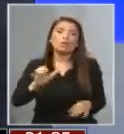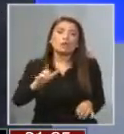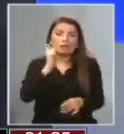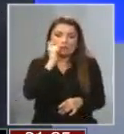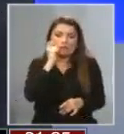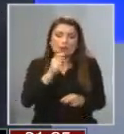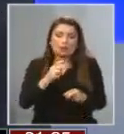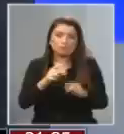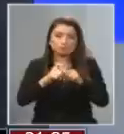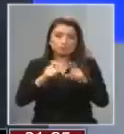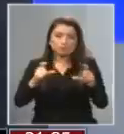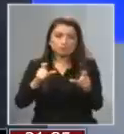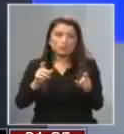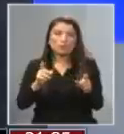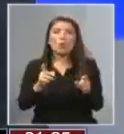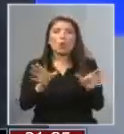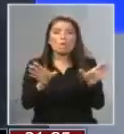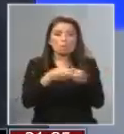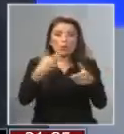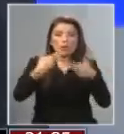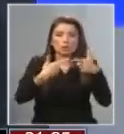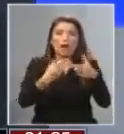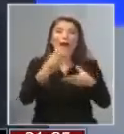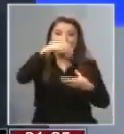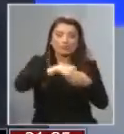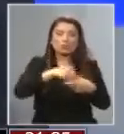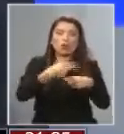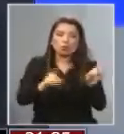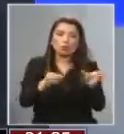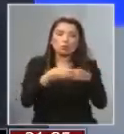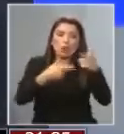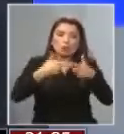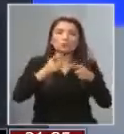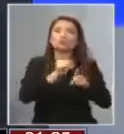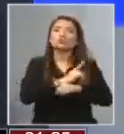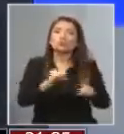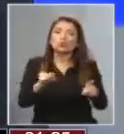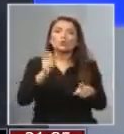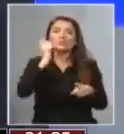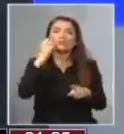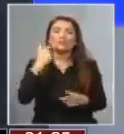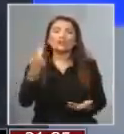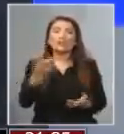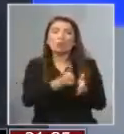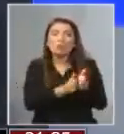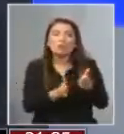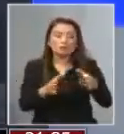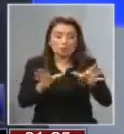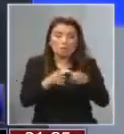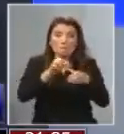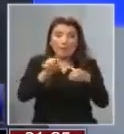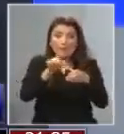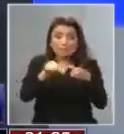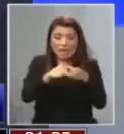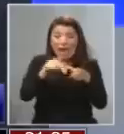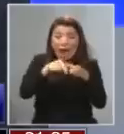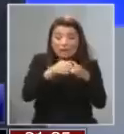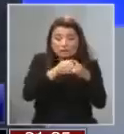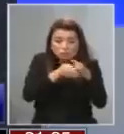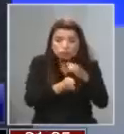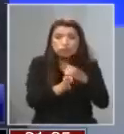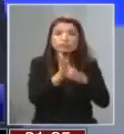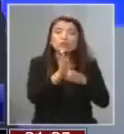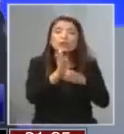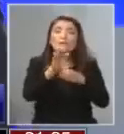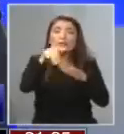un partido dentro del partido ni nada parecido. Es una comprensión de lo que significa hoy día ser parte del Partido Socialista, una comprensión que se toma en